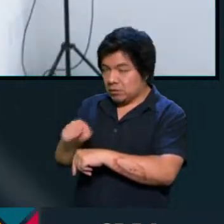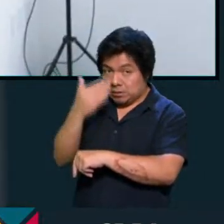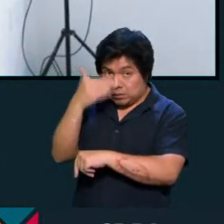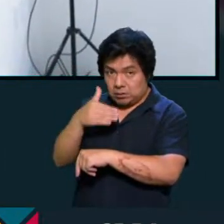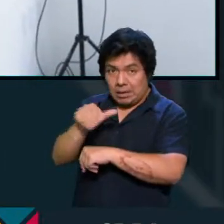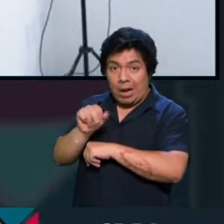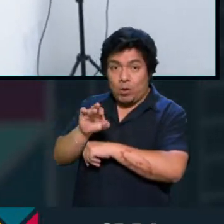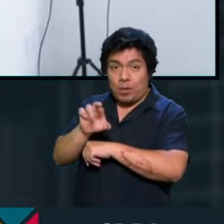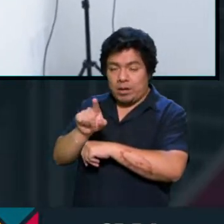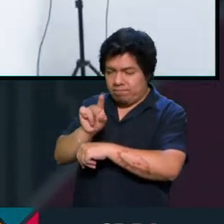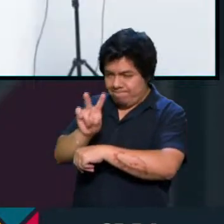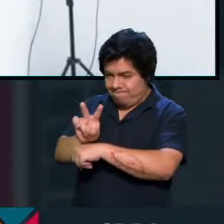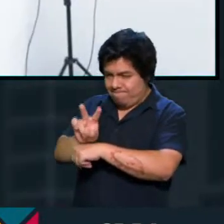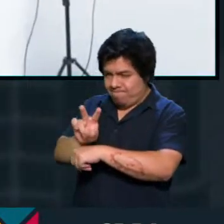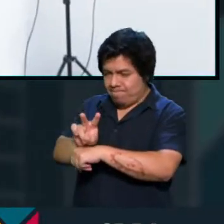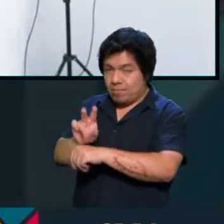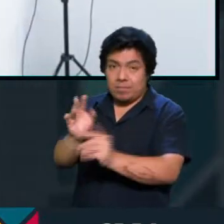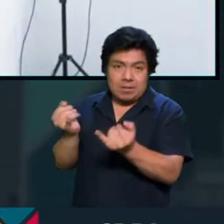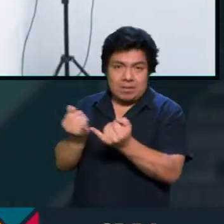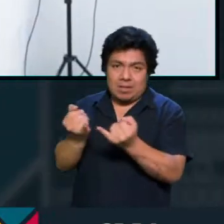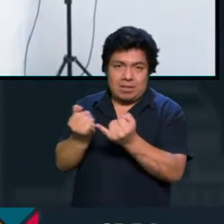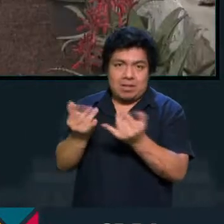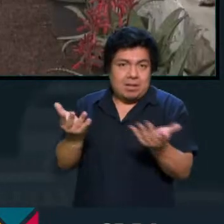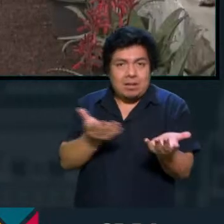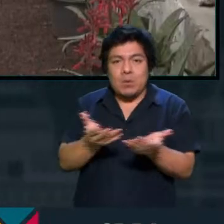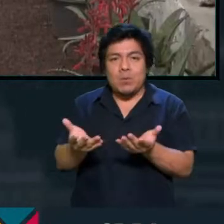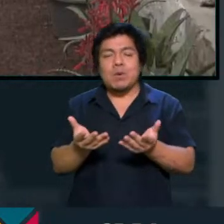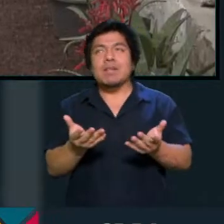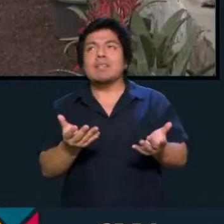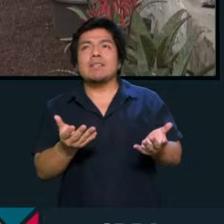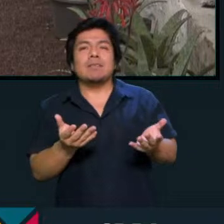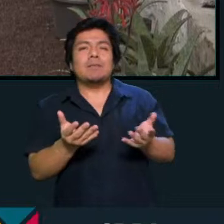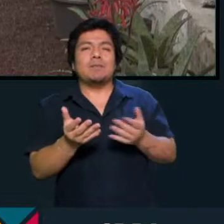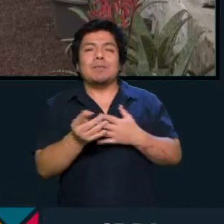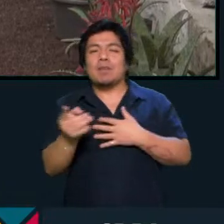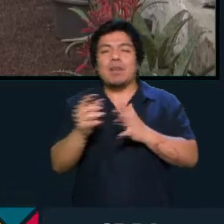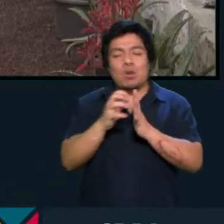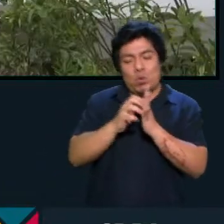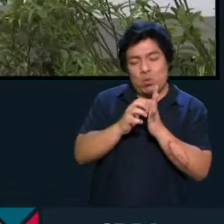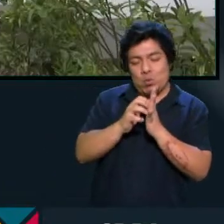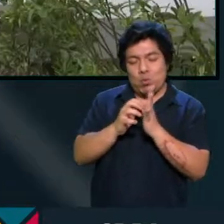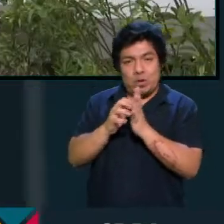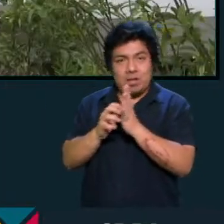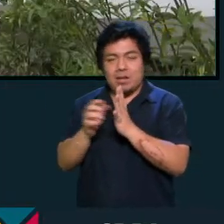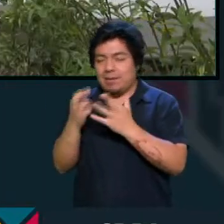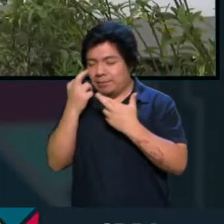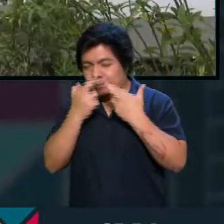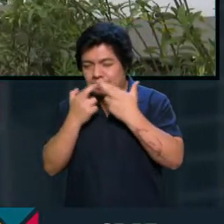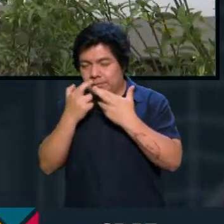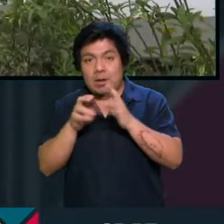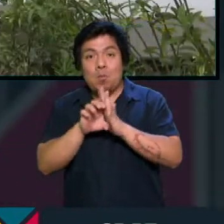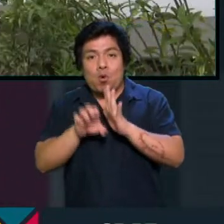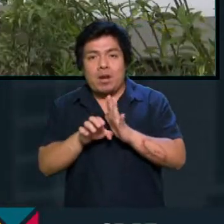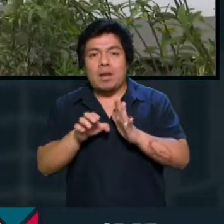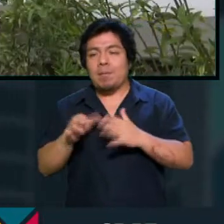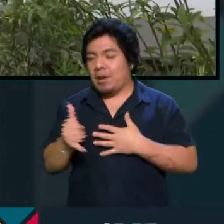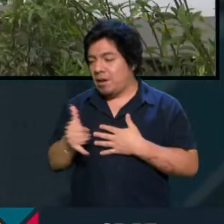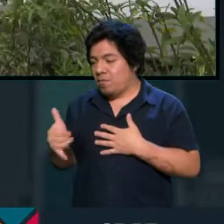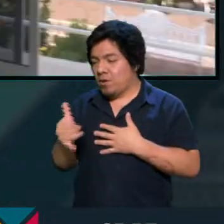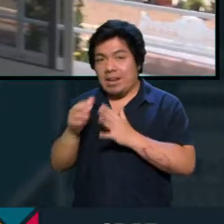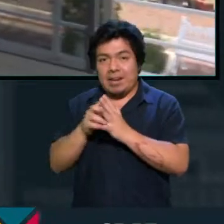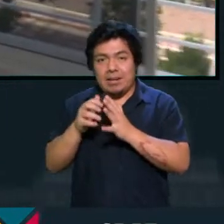de la Federación, también interviene en un momento para ver lo de los créditos, porque sucedió que aunque te daba el crédito el